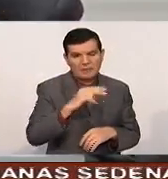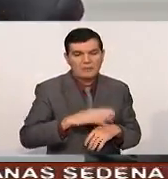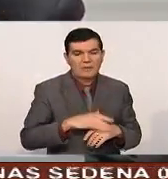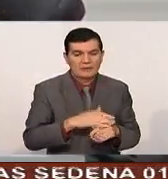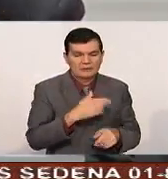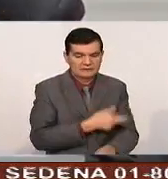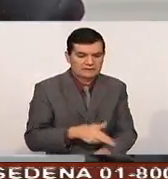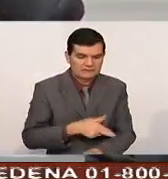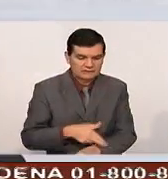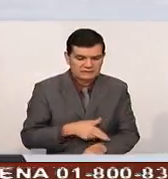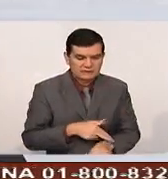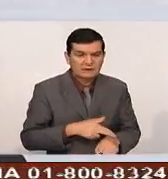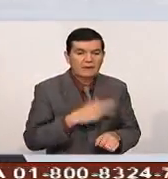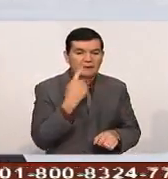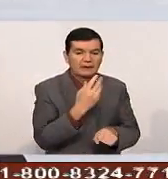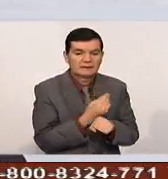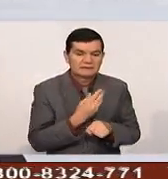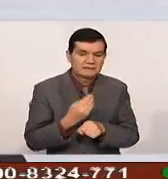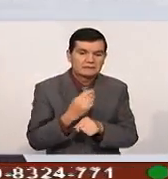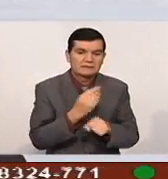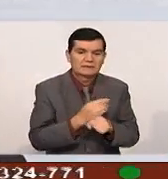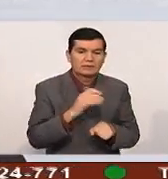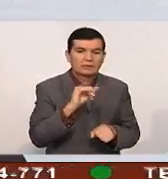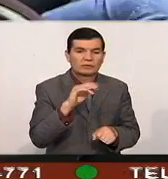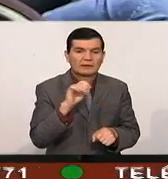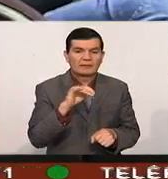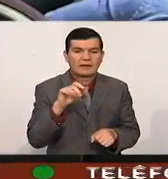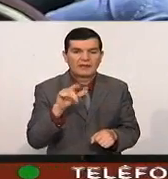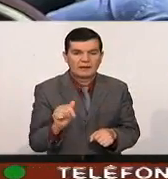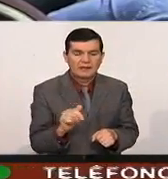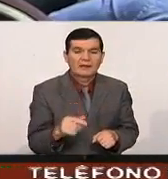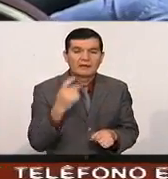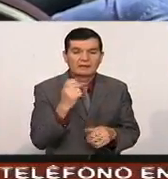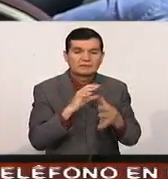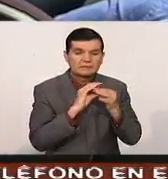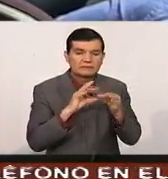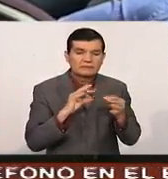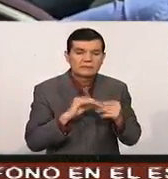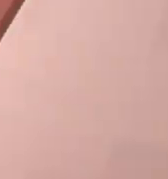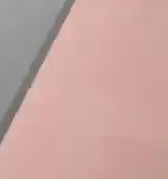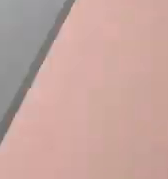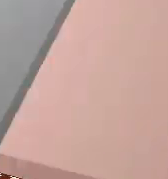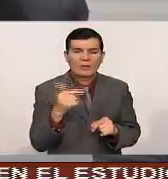primer operativo del año para el mantenimiento al sistema Cutzamala, informó la Conagua.